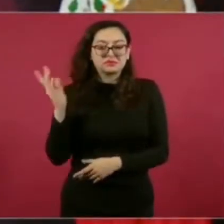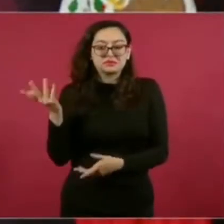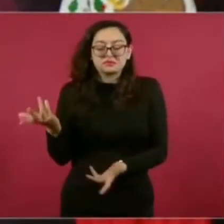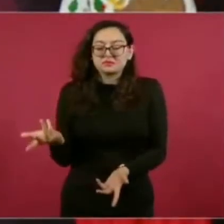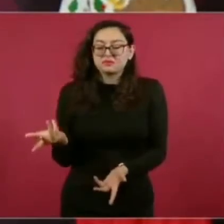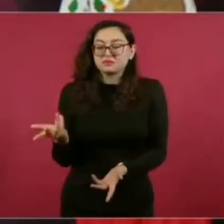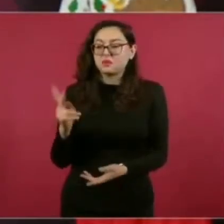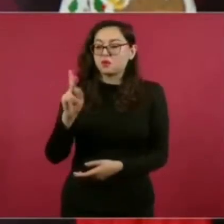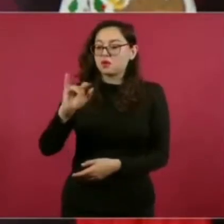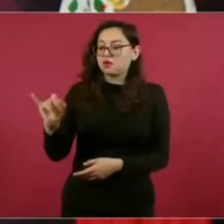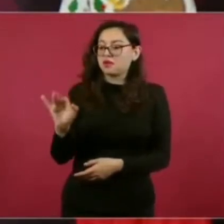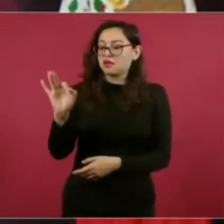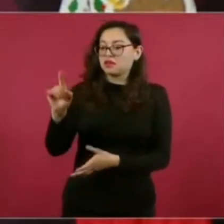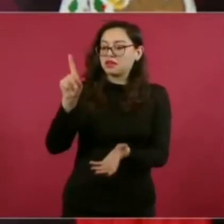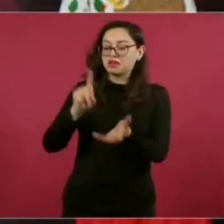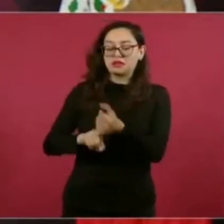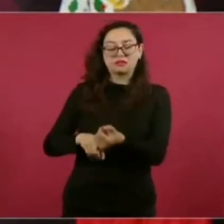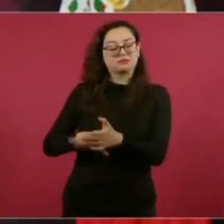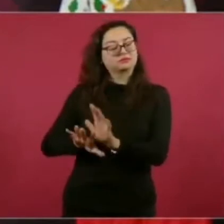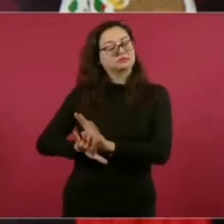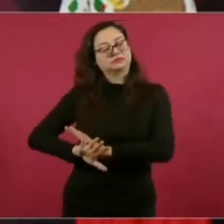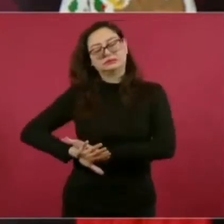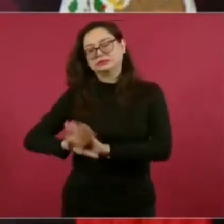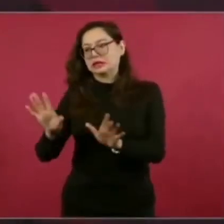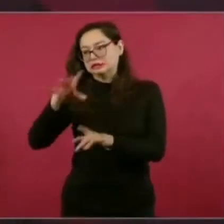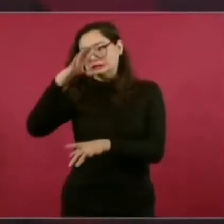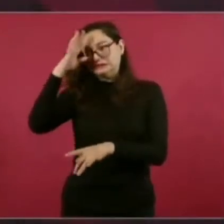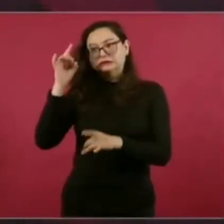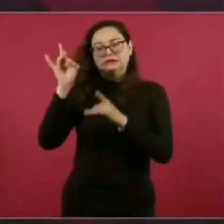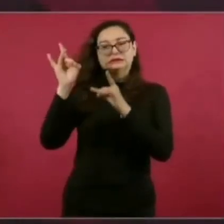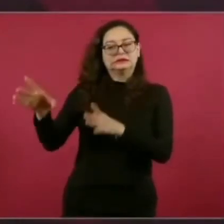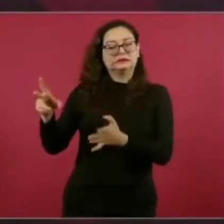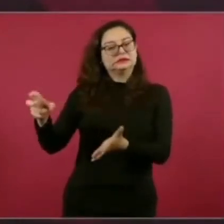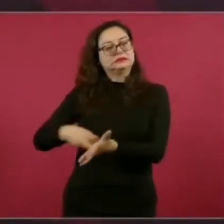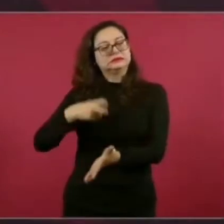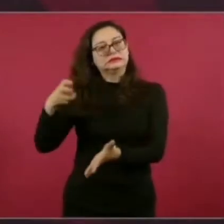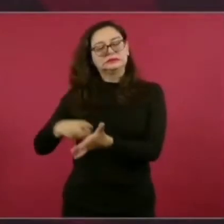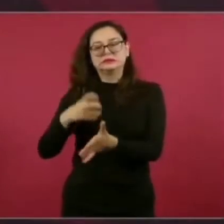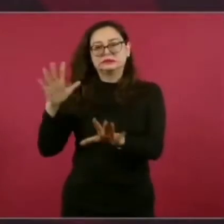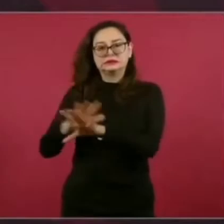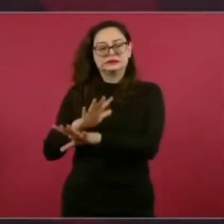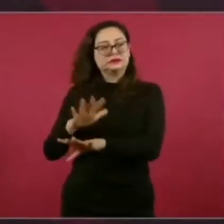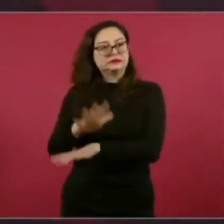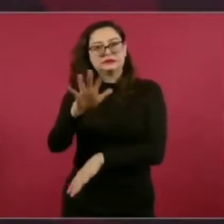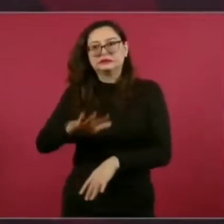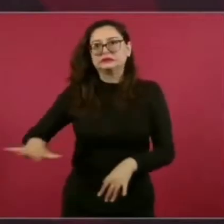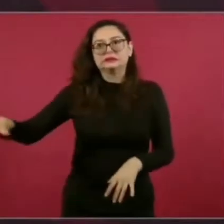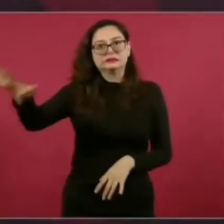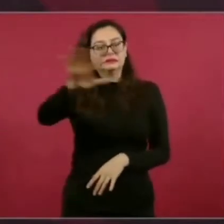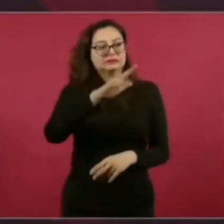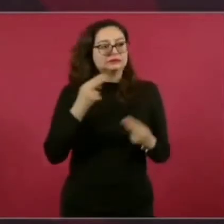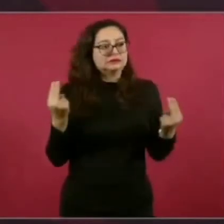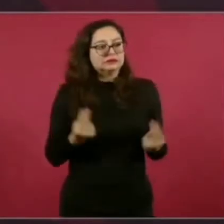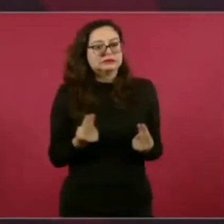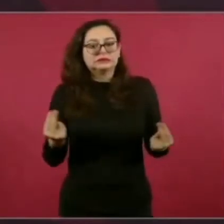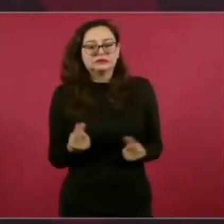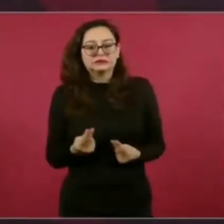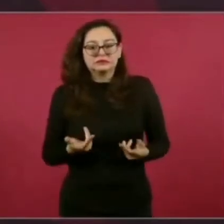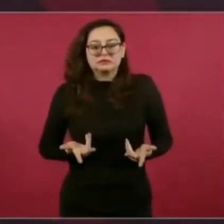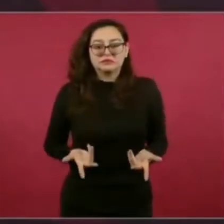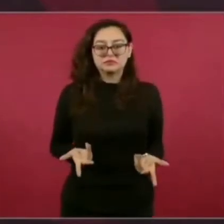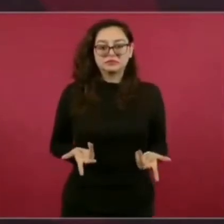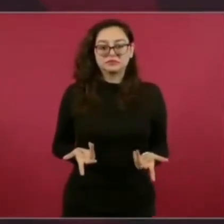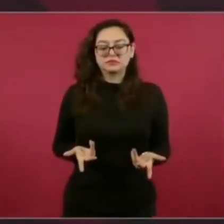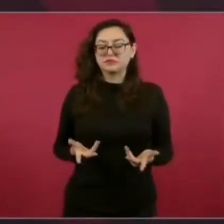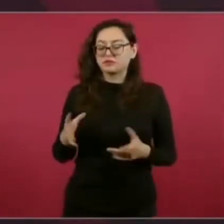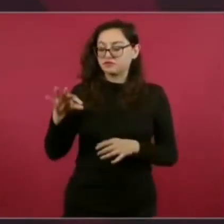La gente va a elegir a los jueces, a los magistrados, a los ministros. Ahora